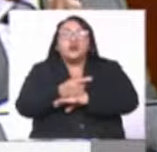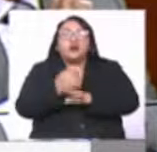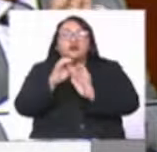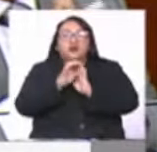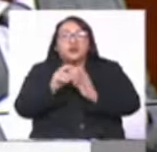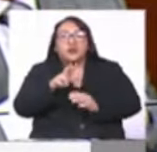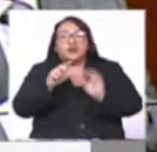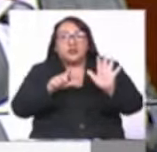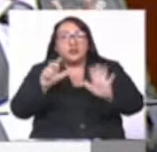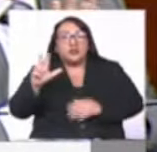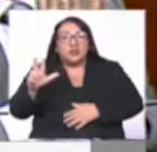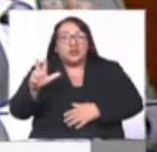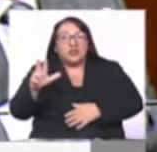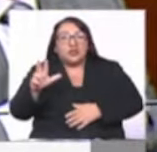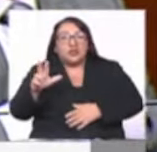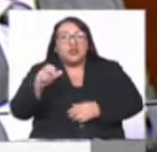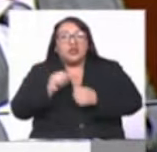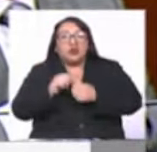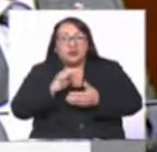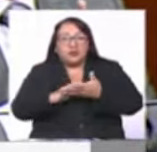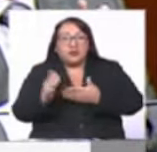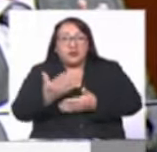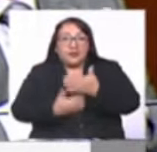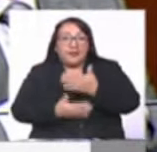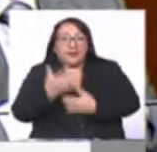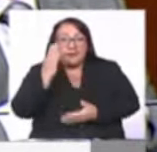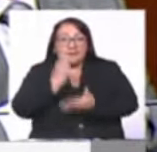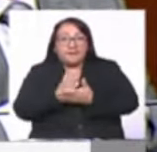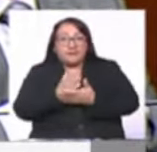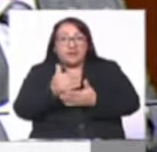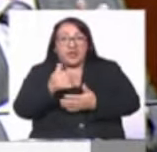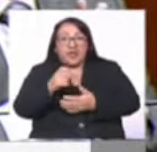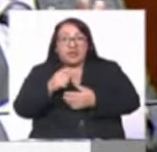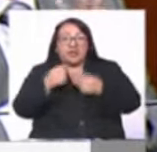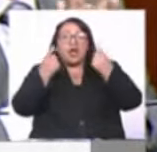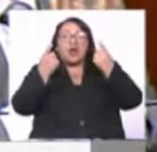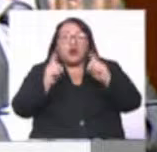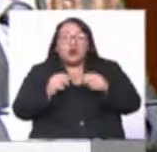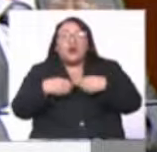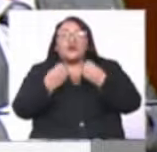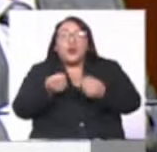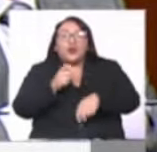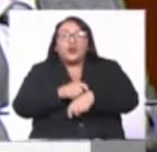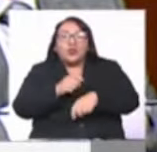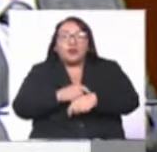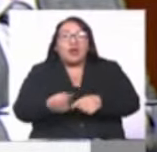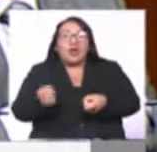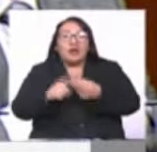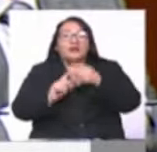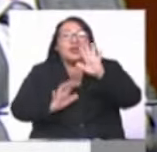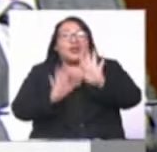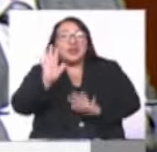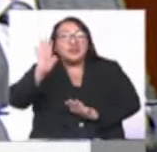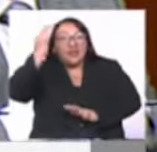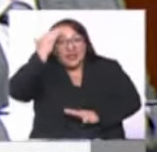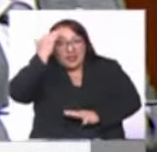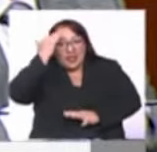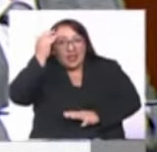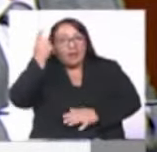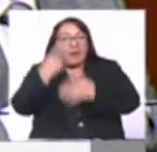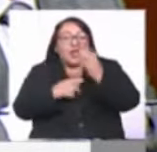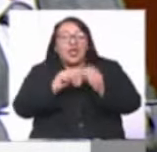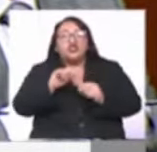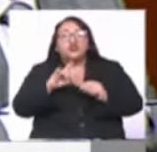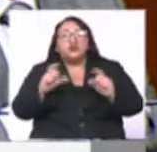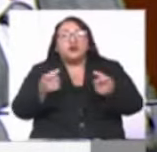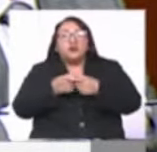373 y con la dispensa del trámite de sanción del acta acordó otorgar un plazo de hasta 15 días hábiles para que la subcomisión